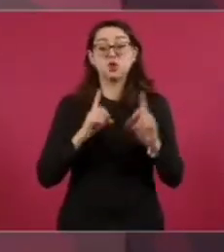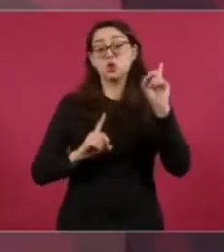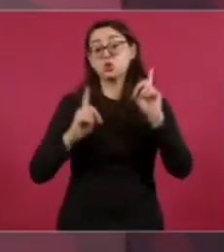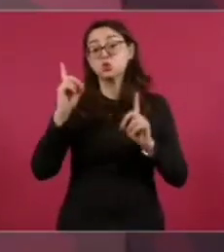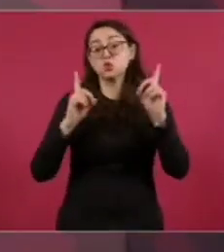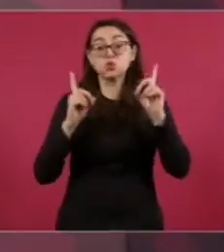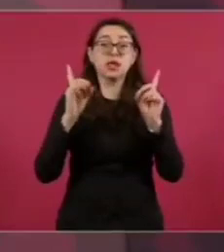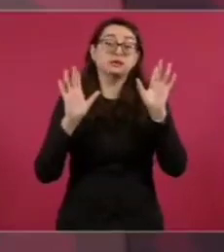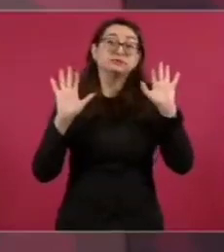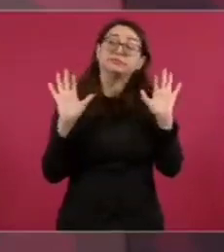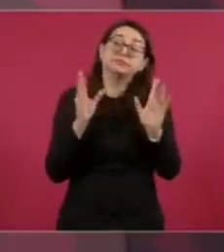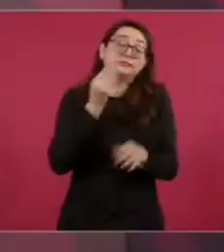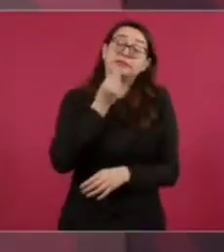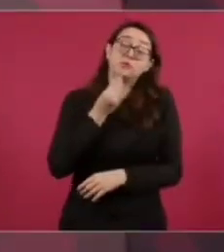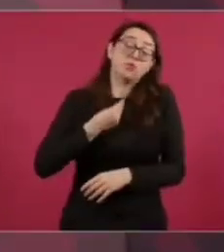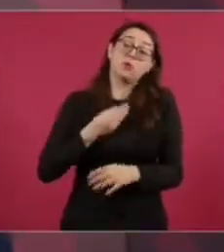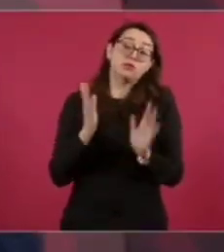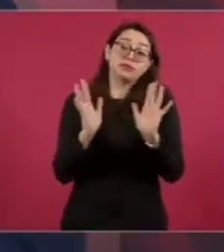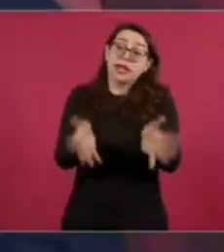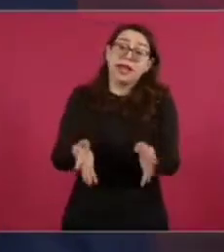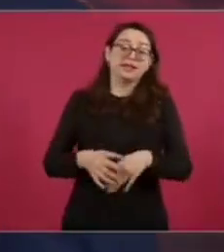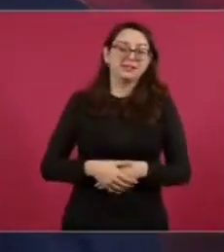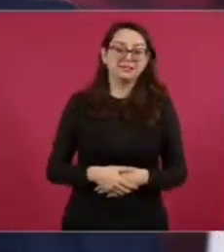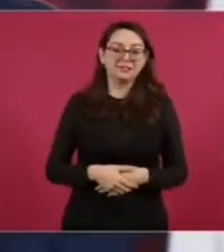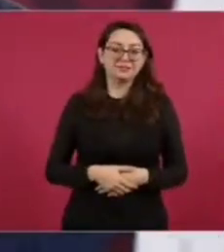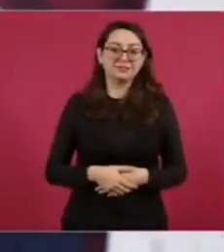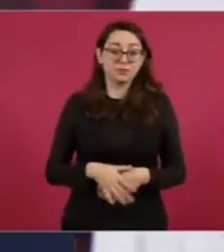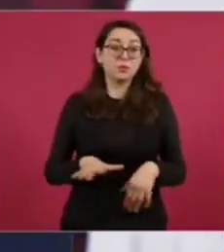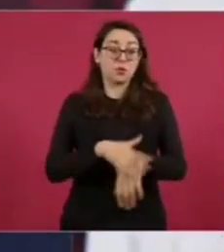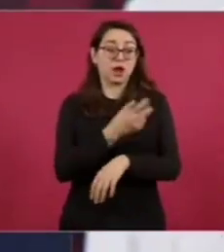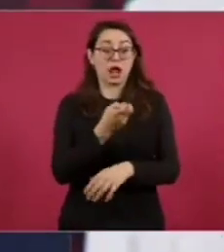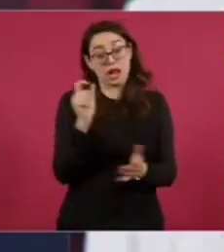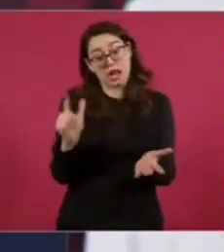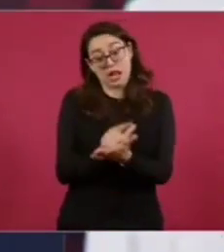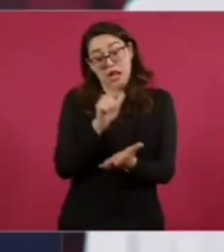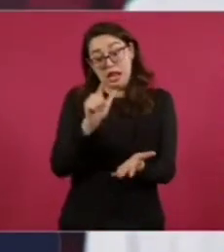información reservada